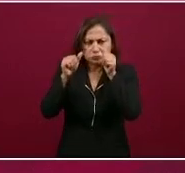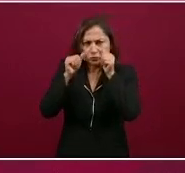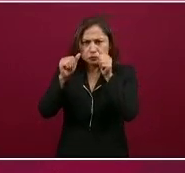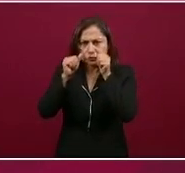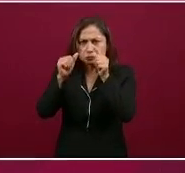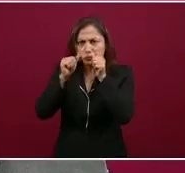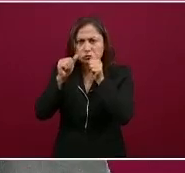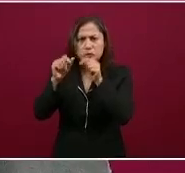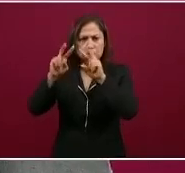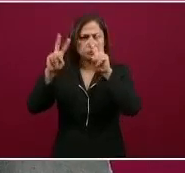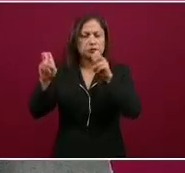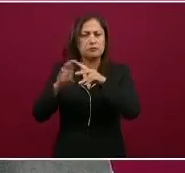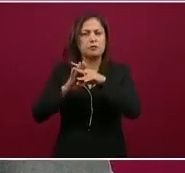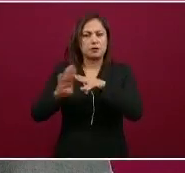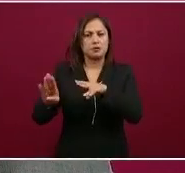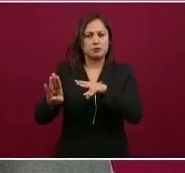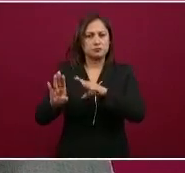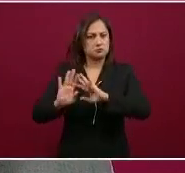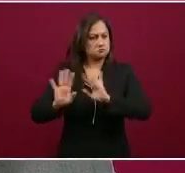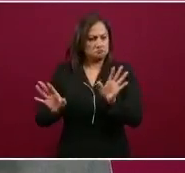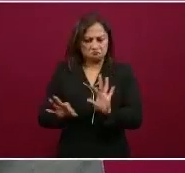bien.